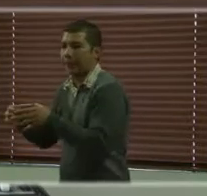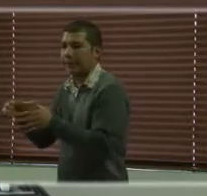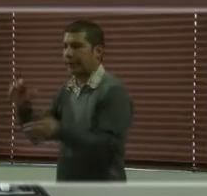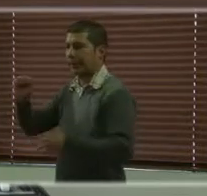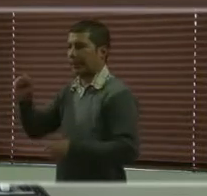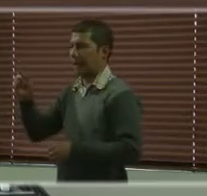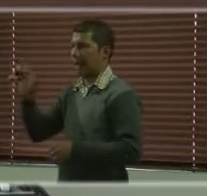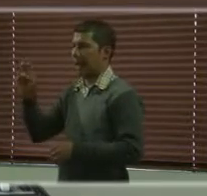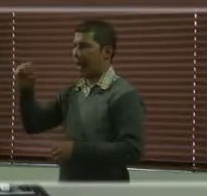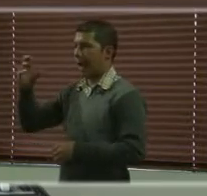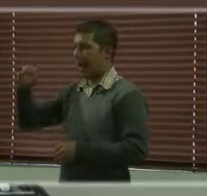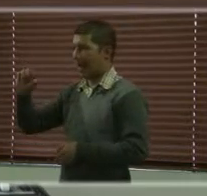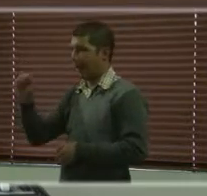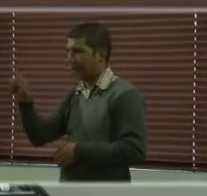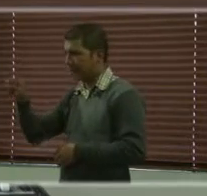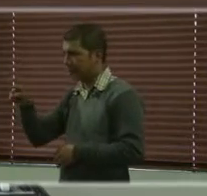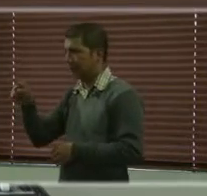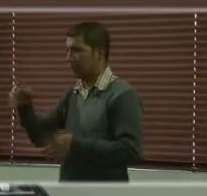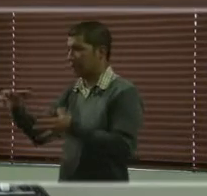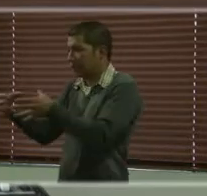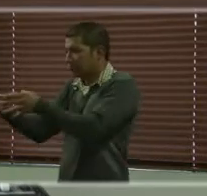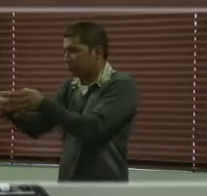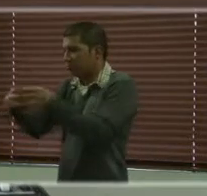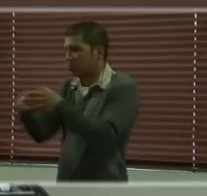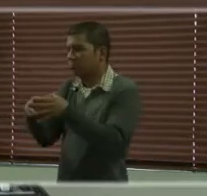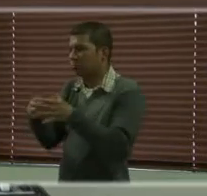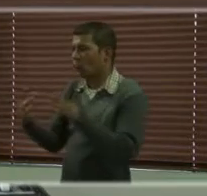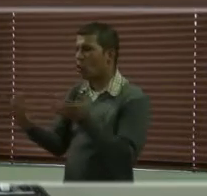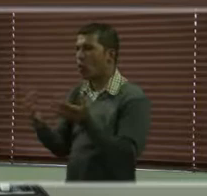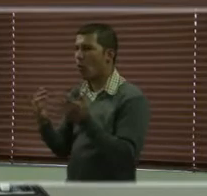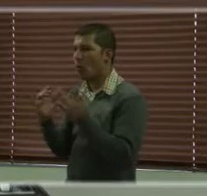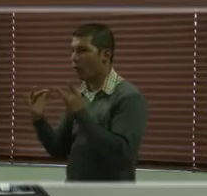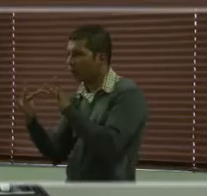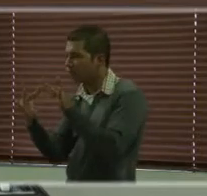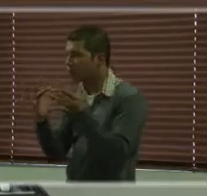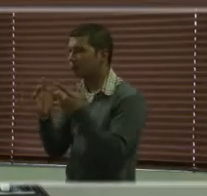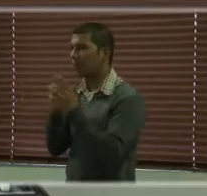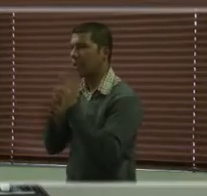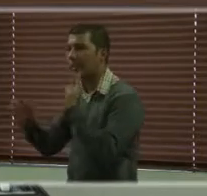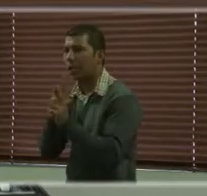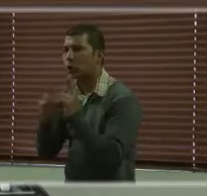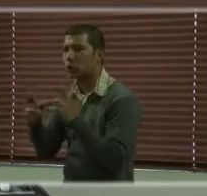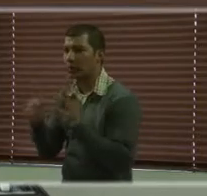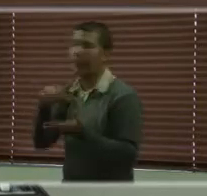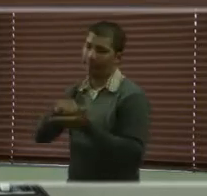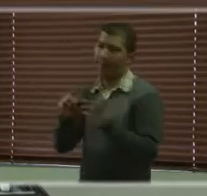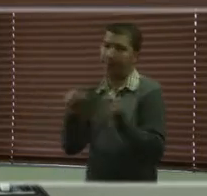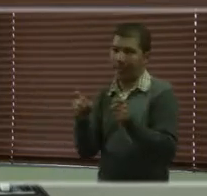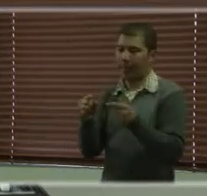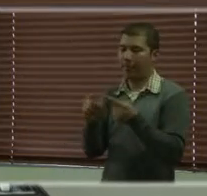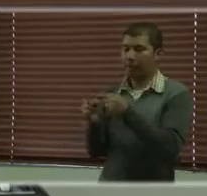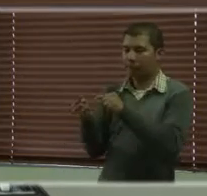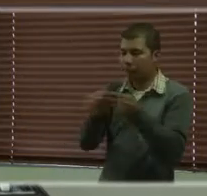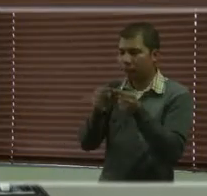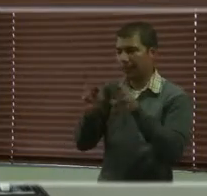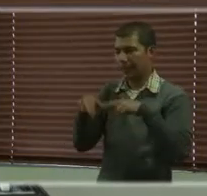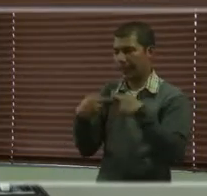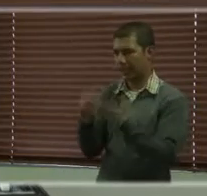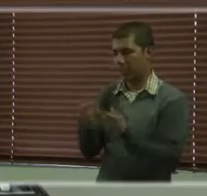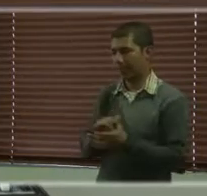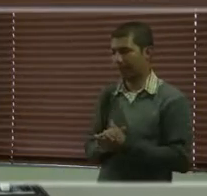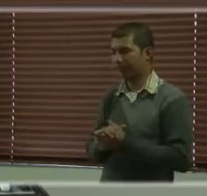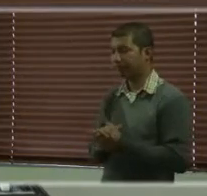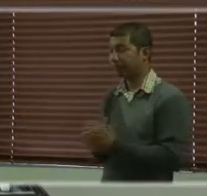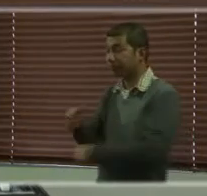principalmente derivado de El mandato que la misma convención y el protocolo opcional le otorgan